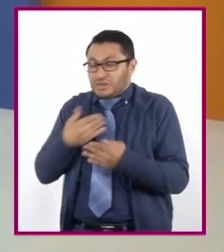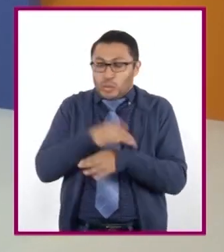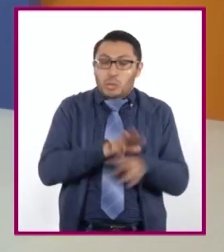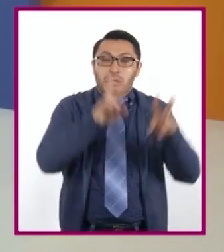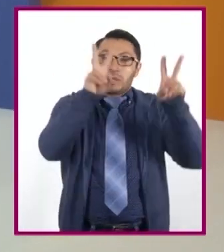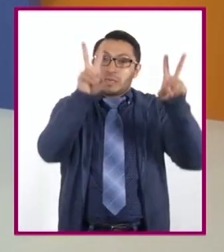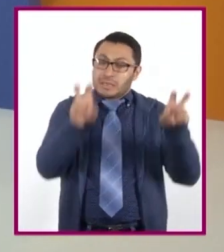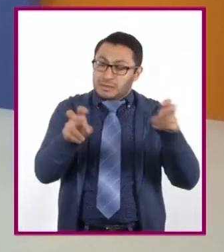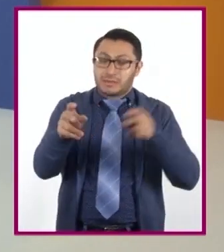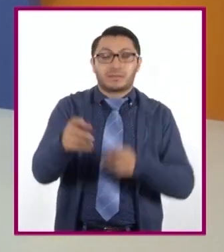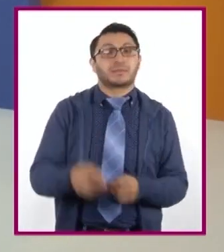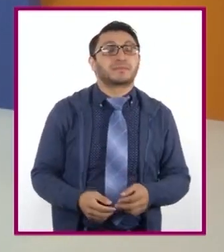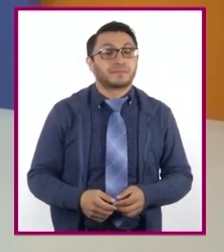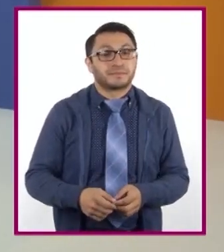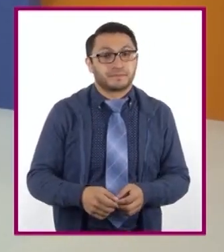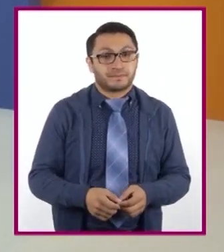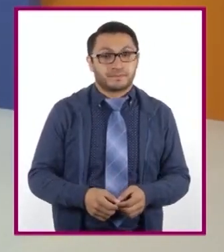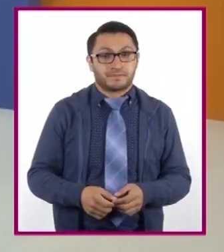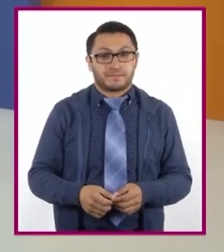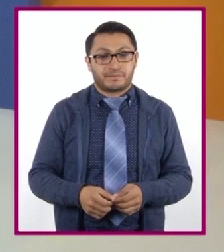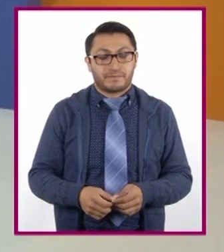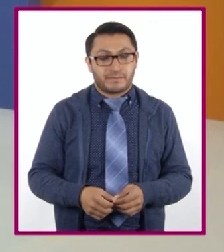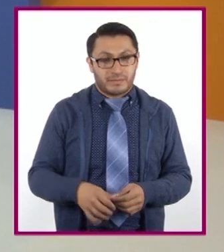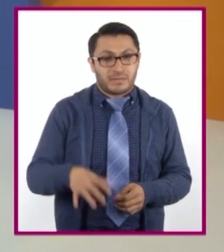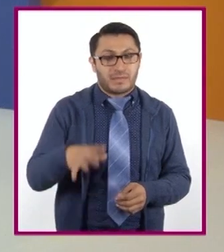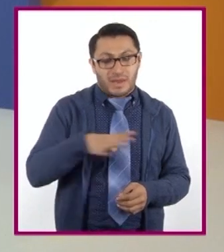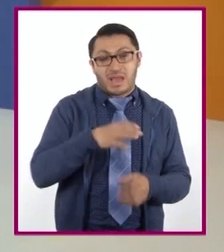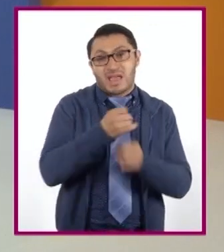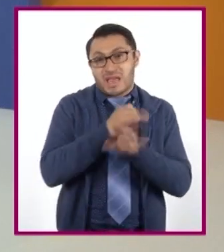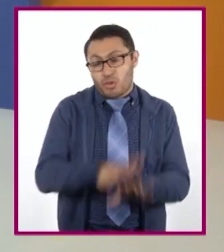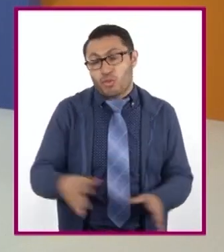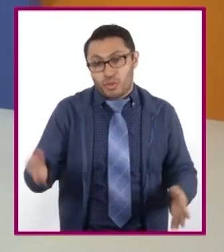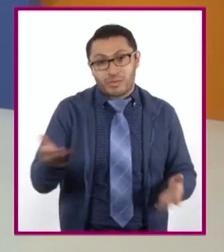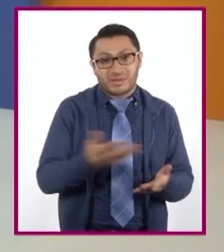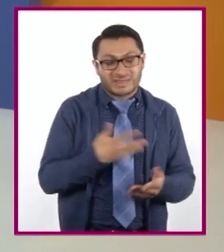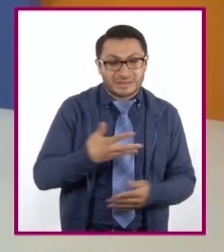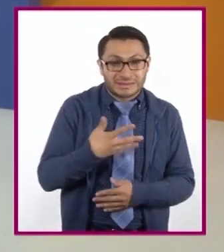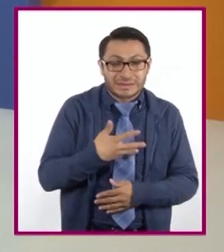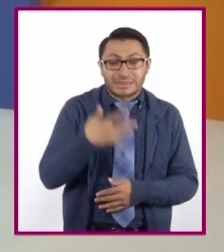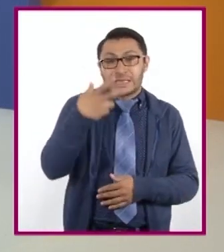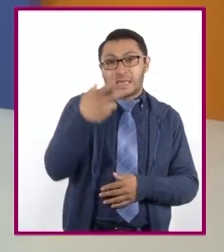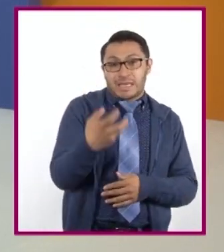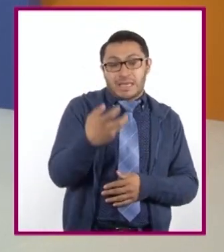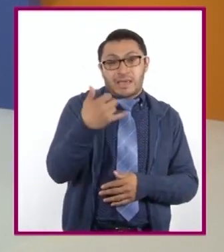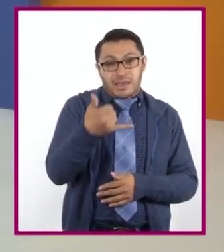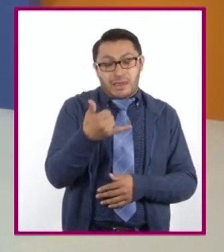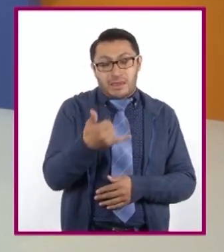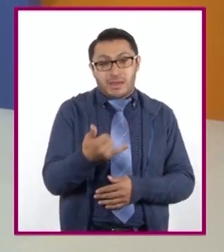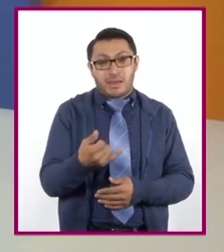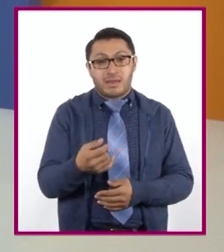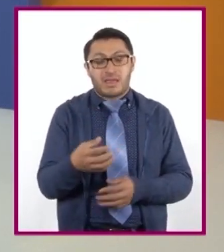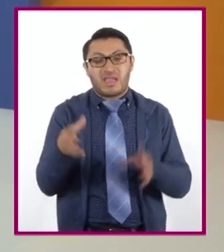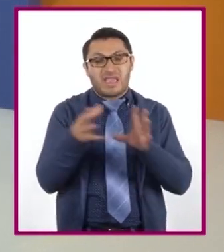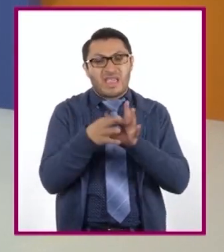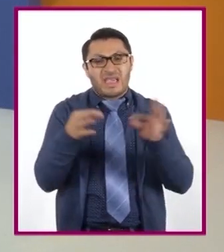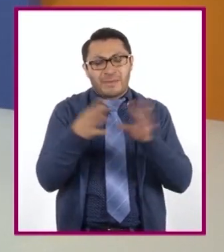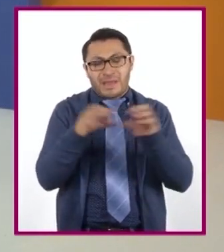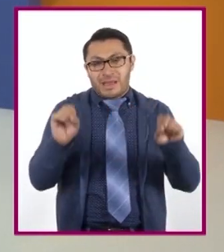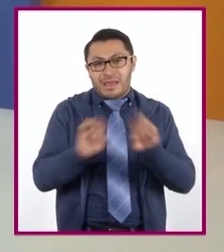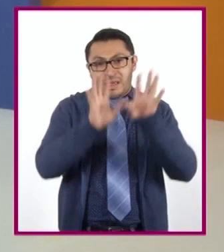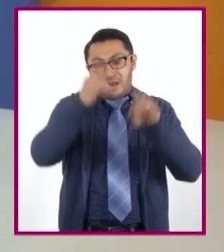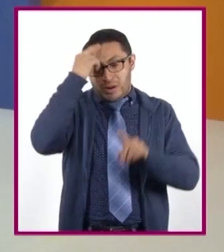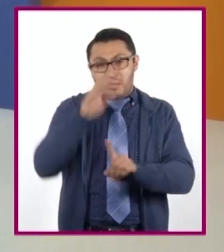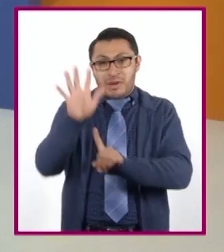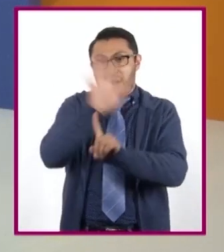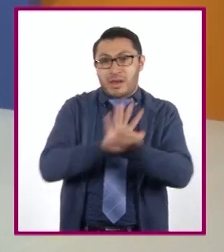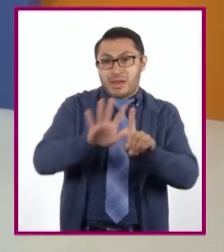tema que se desarrollará, contar con los datos y argumentos sólidos para convencer al auditorio o ayudarle a formarse